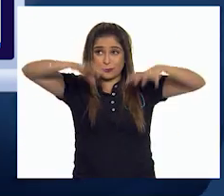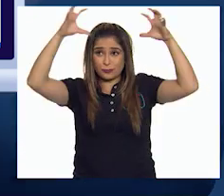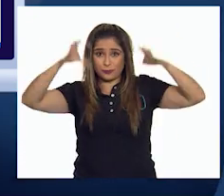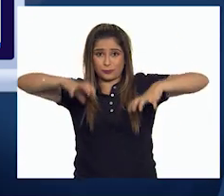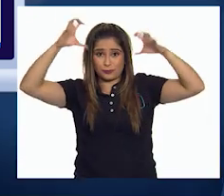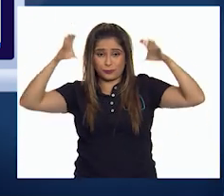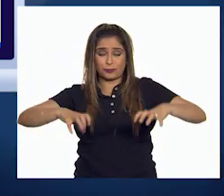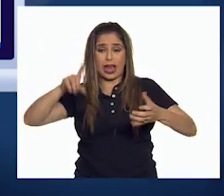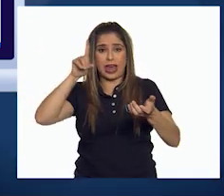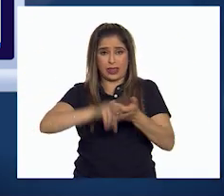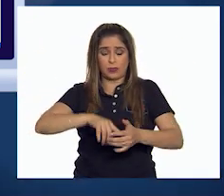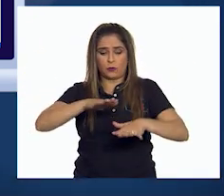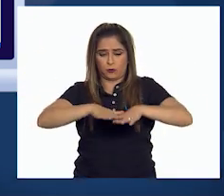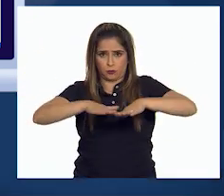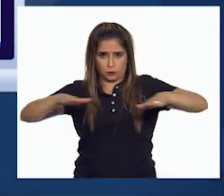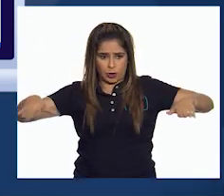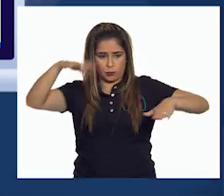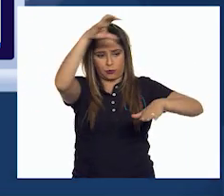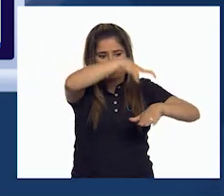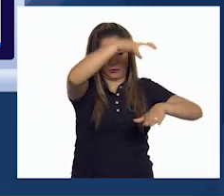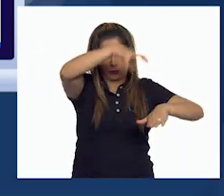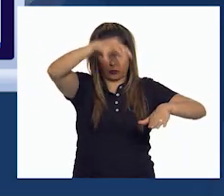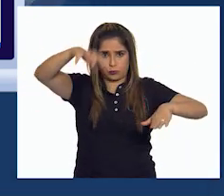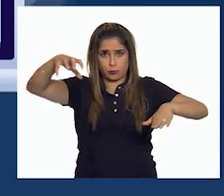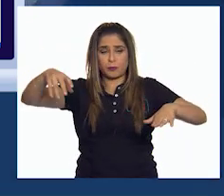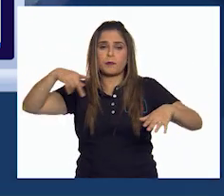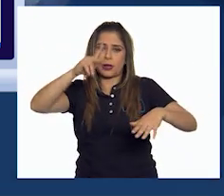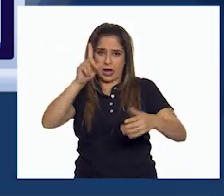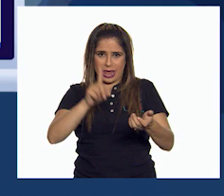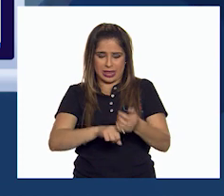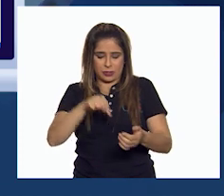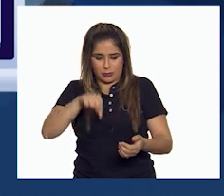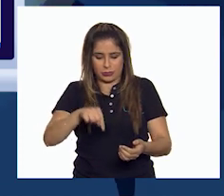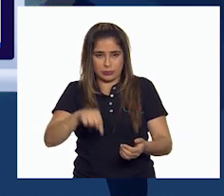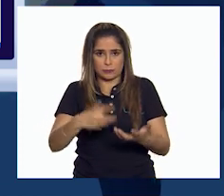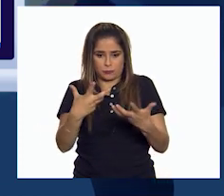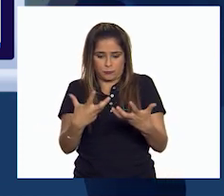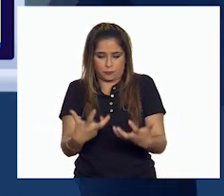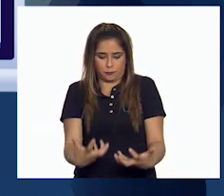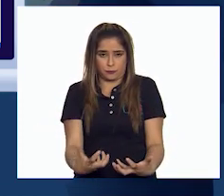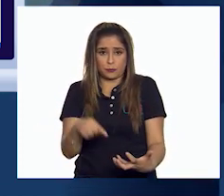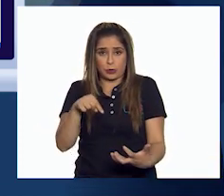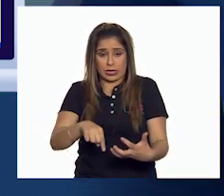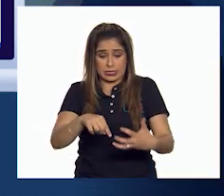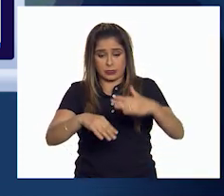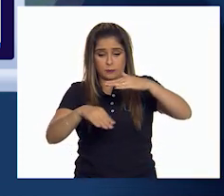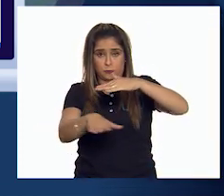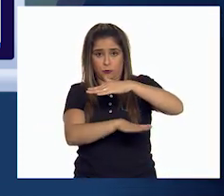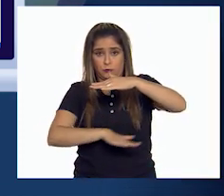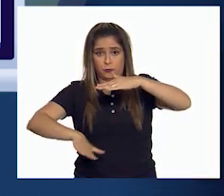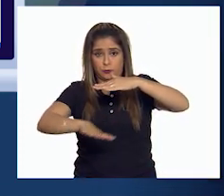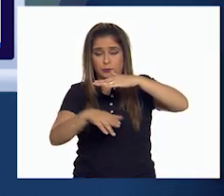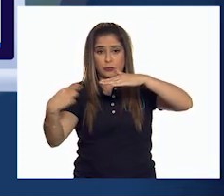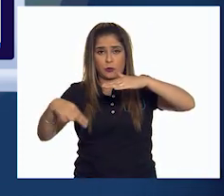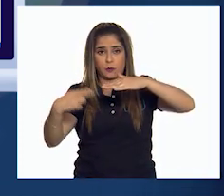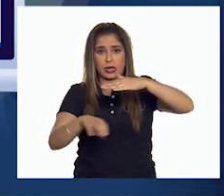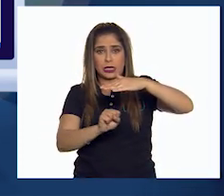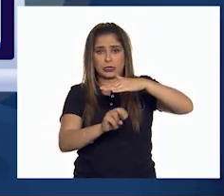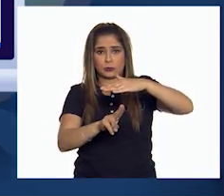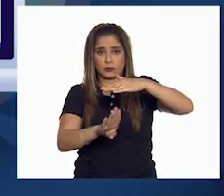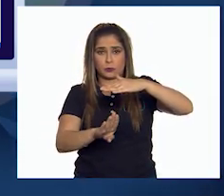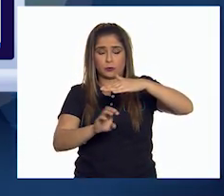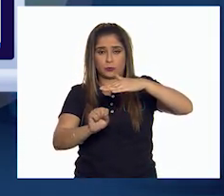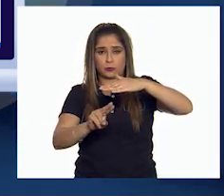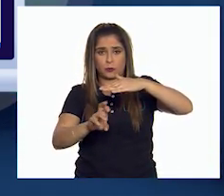Bueno, una parte importante del agua que cae se evapora rápidamente y regresa a la atmósfera. Eso pasa, por ejemplo, con las